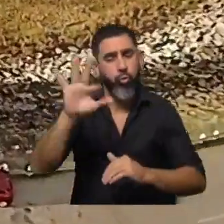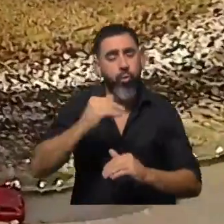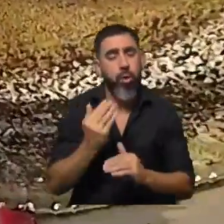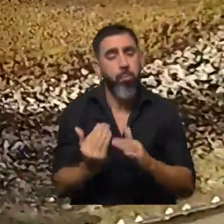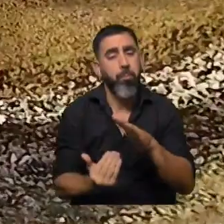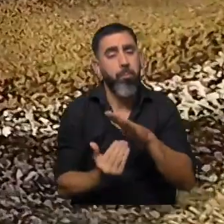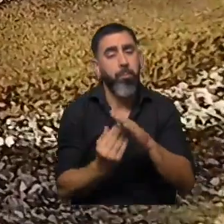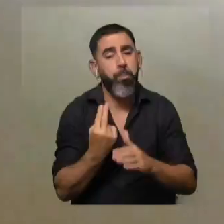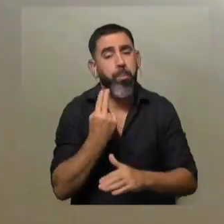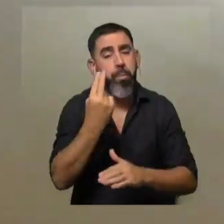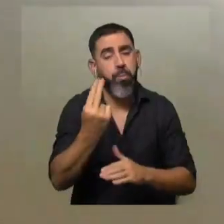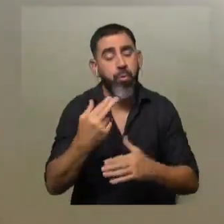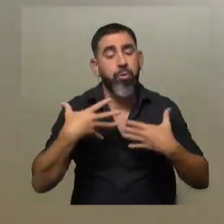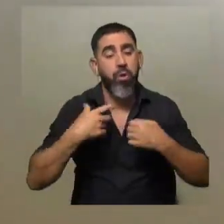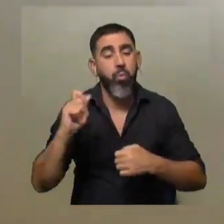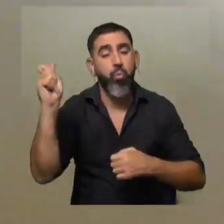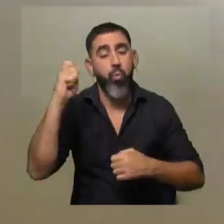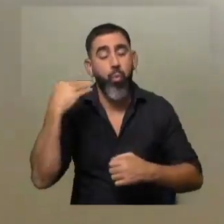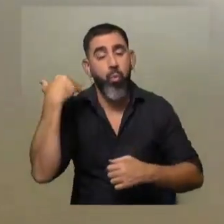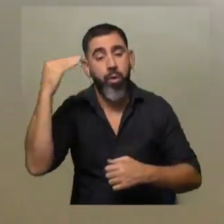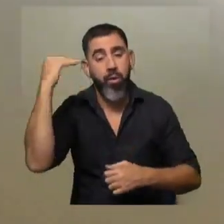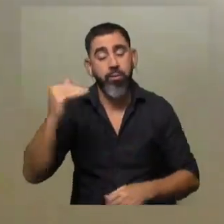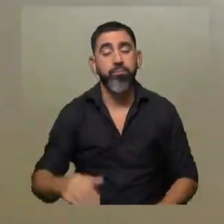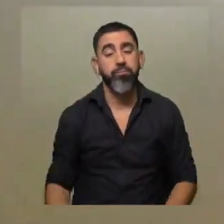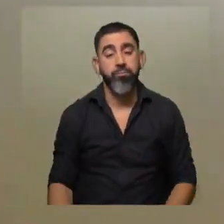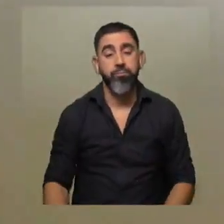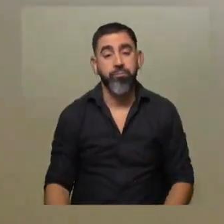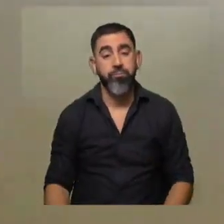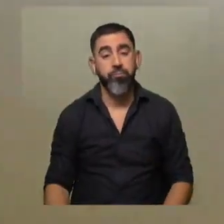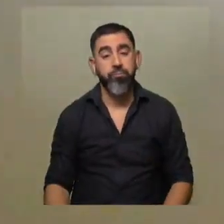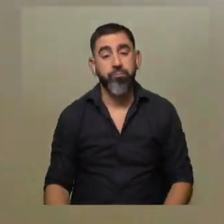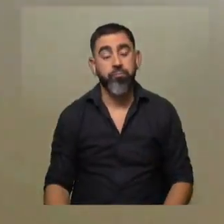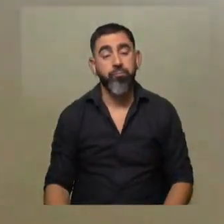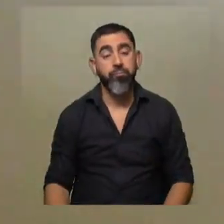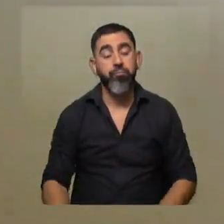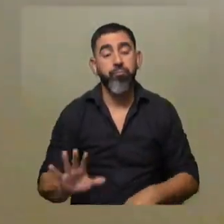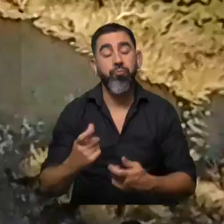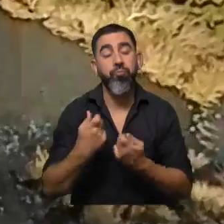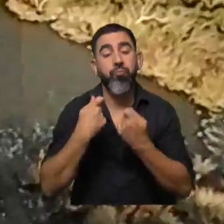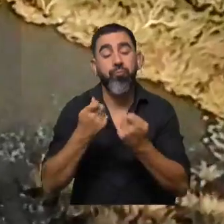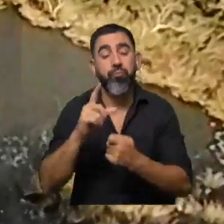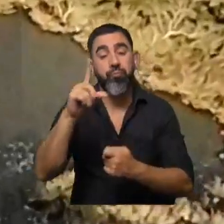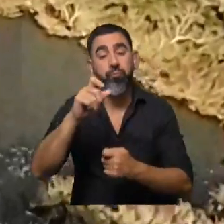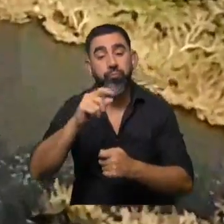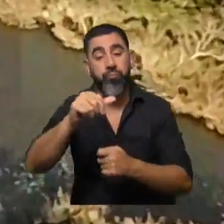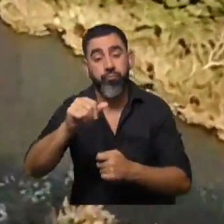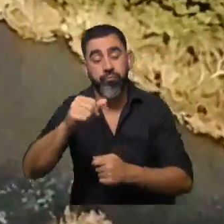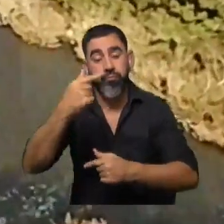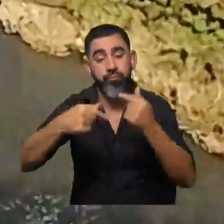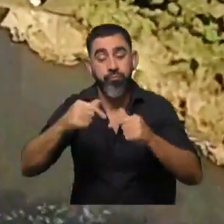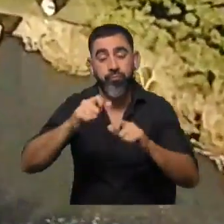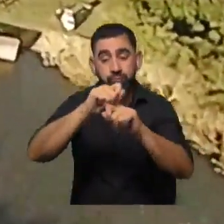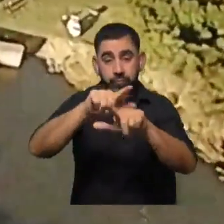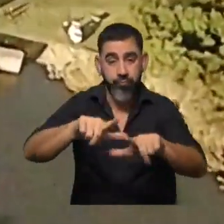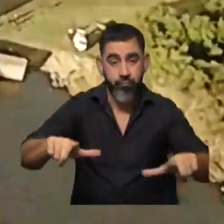límites excepcionales establecidos por las autoridades nacionales. Además, por el mayor uso de aguas salobres y también de productos